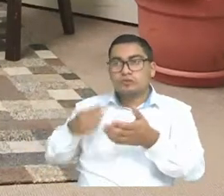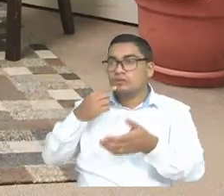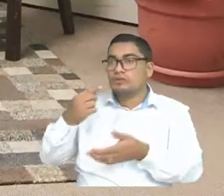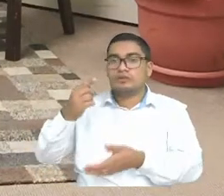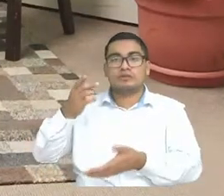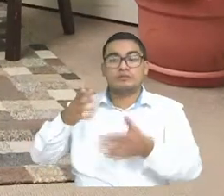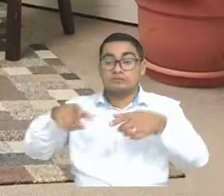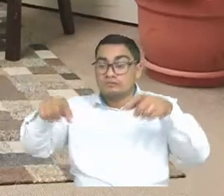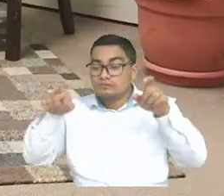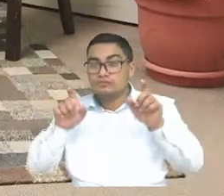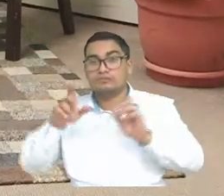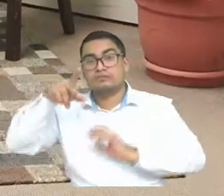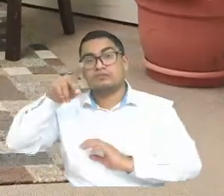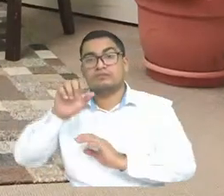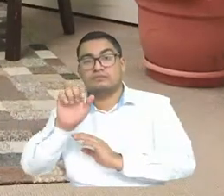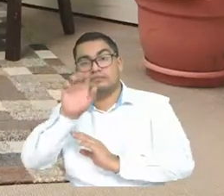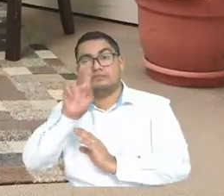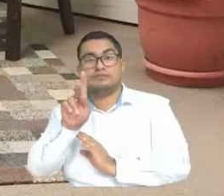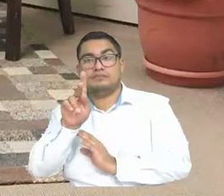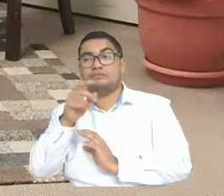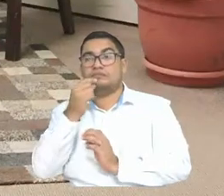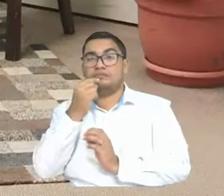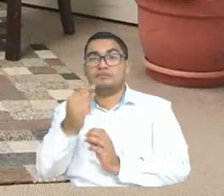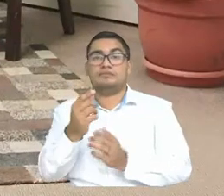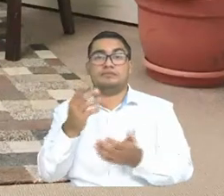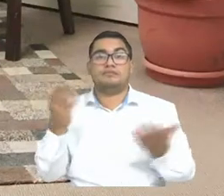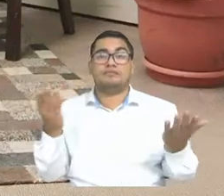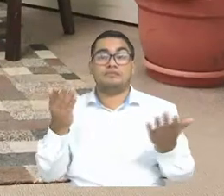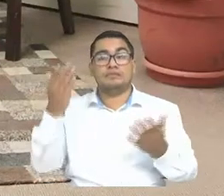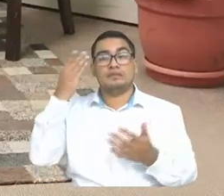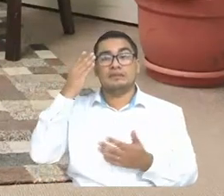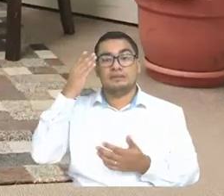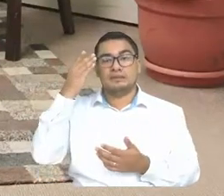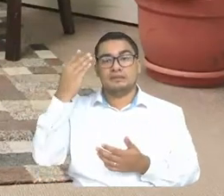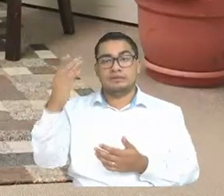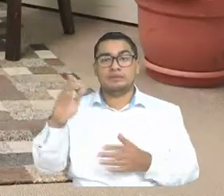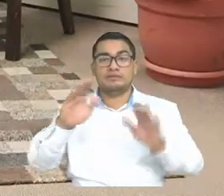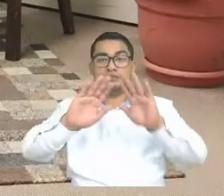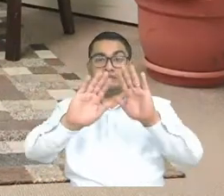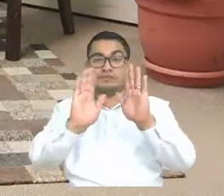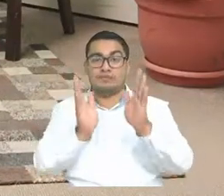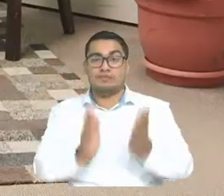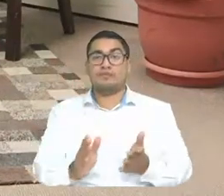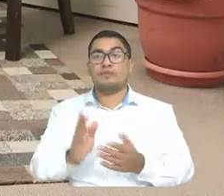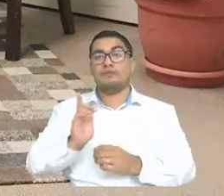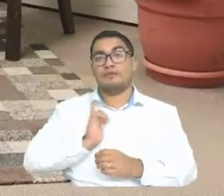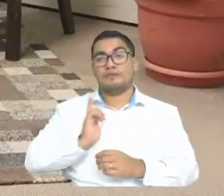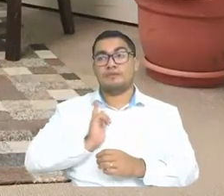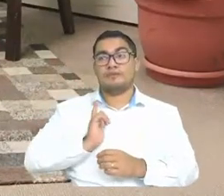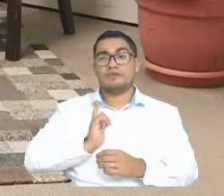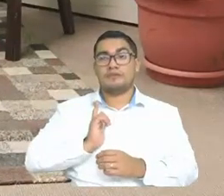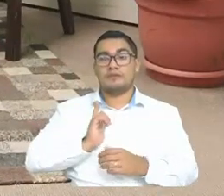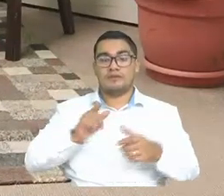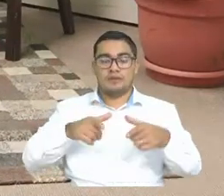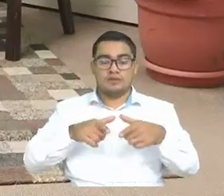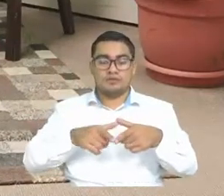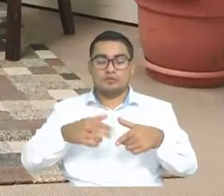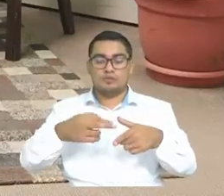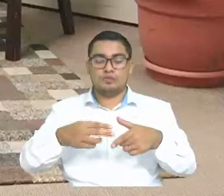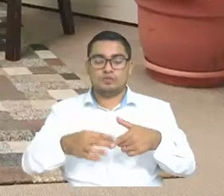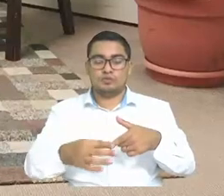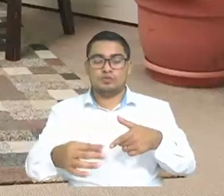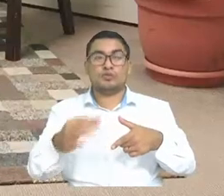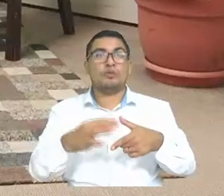un Papanicolaou, entonces ahí es donde nos vamos a dar cuenta si la mujer está teniendo secreciones vaginales,